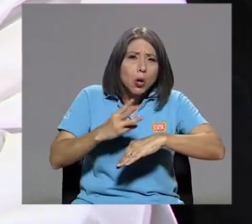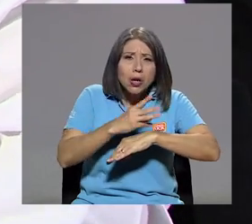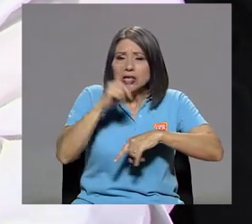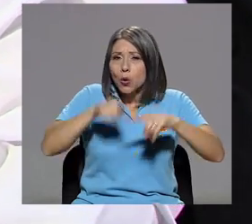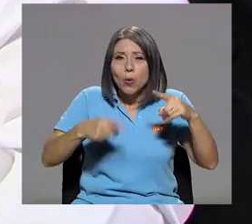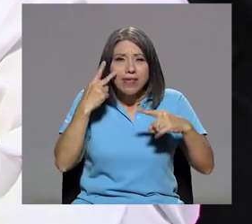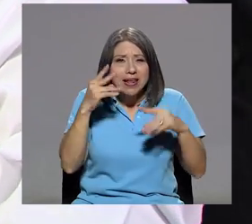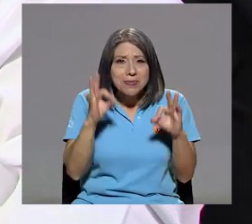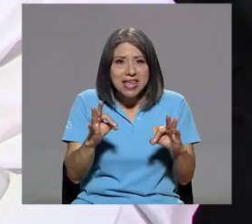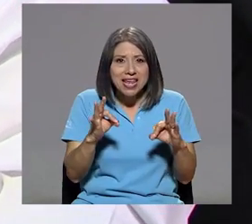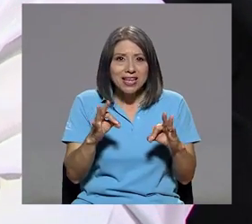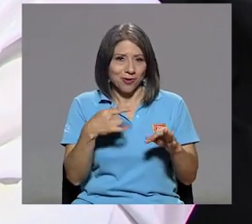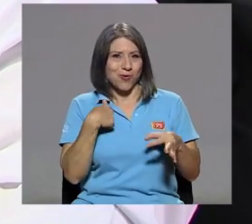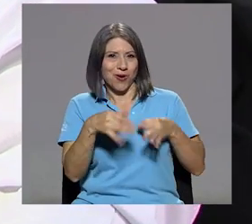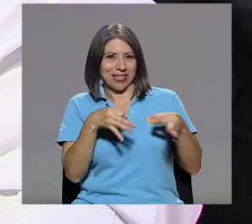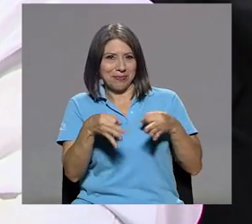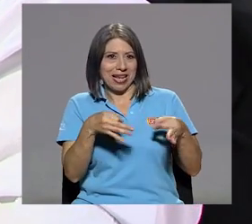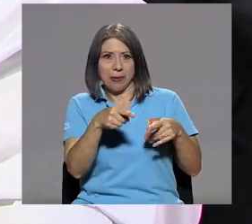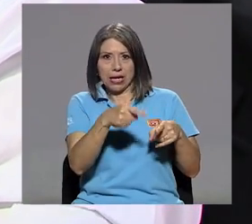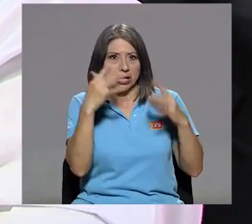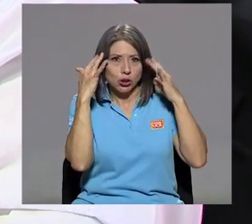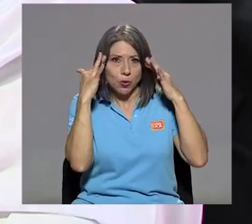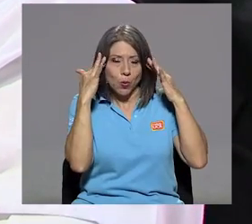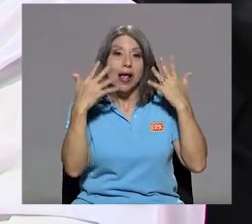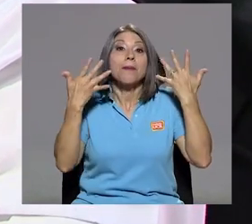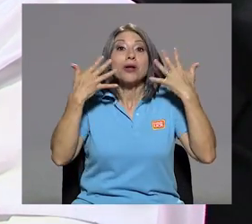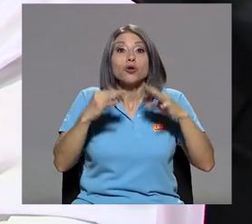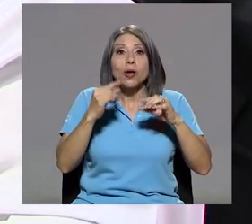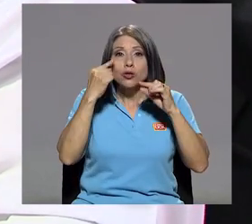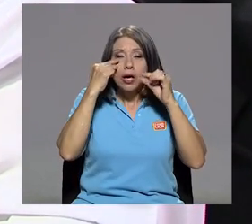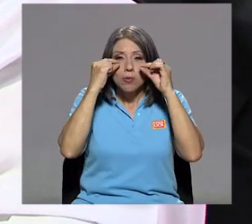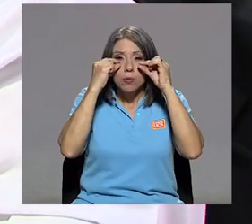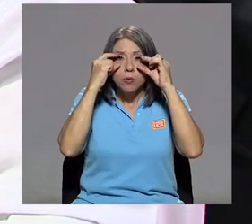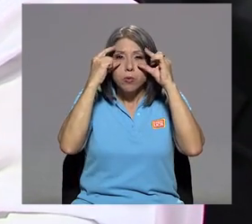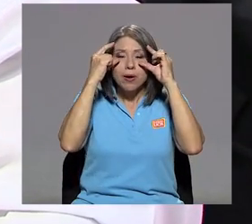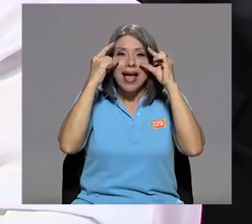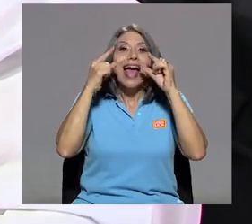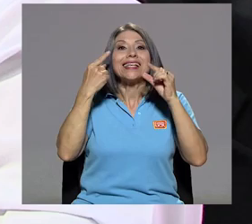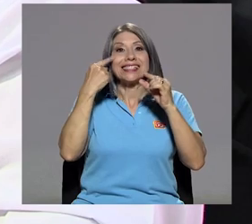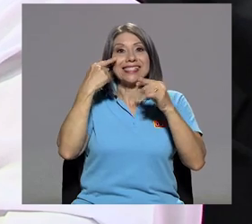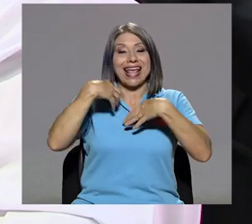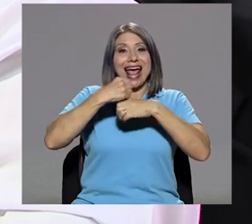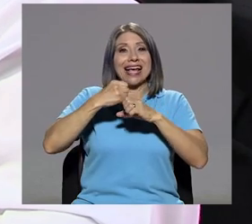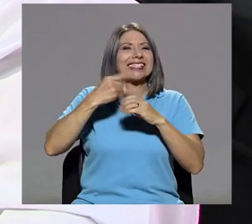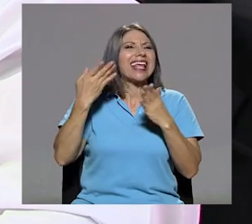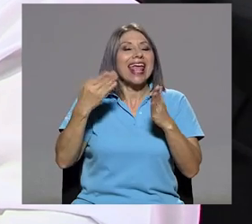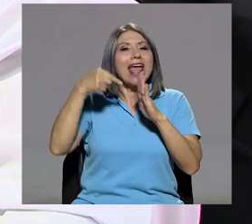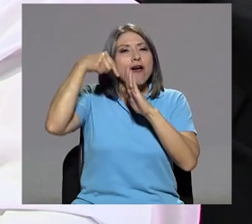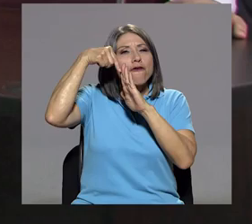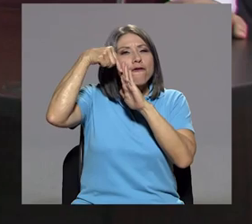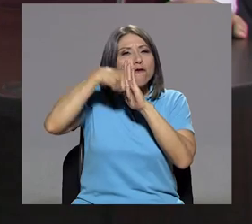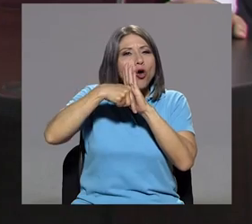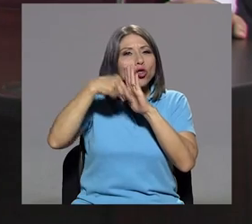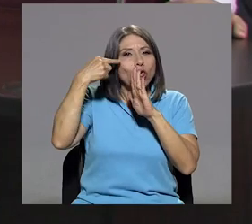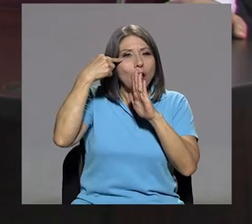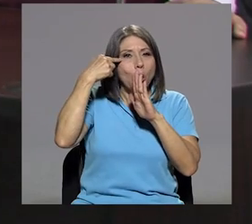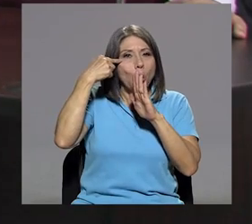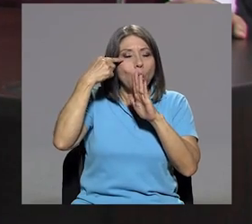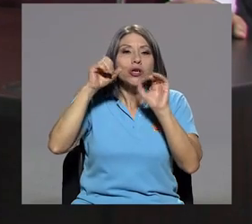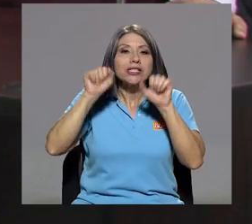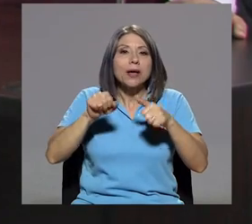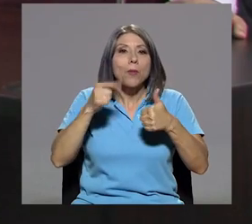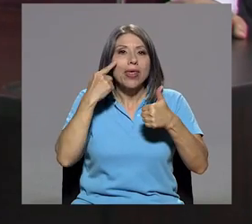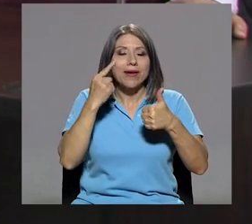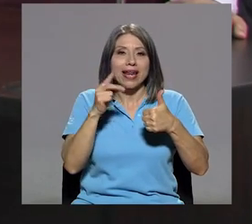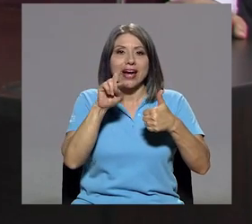preocupado, ¿verdad? Y una vez que ya tenemos la pupila dilatada, podemos revisar el fondo de ojo. El fondo de ojo pues, permite ver la retina,